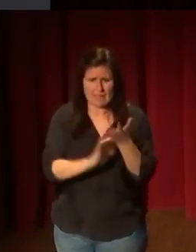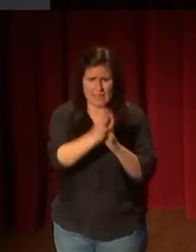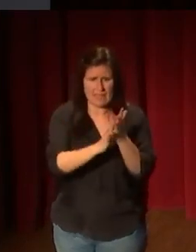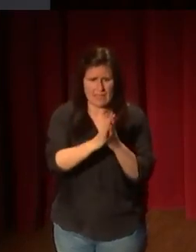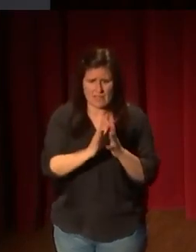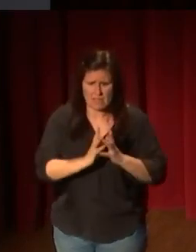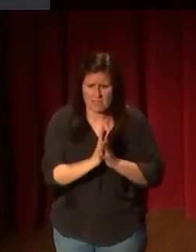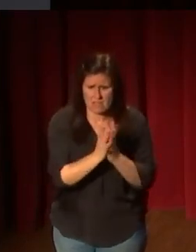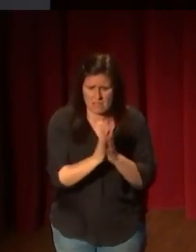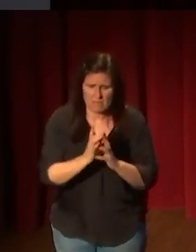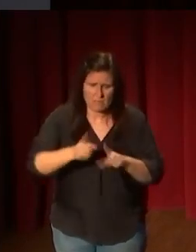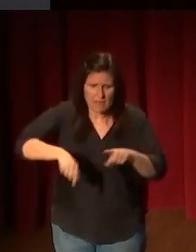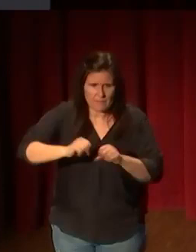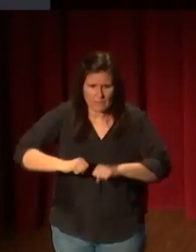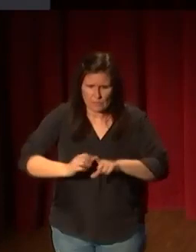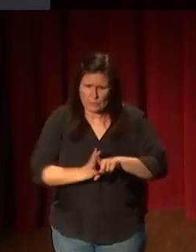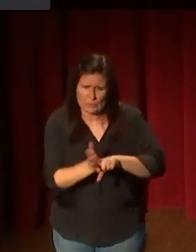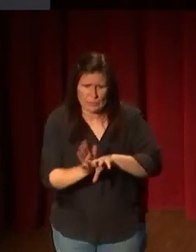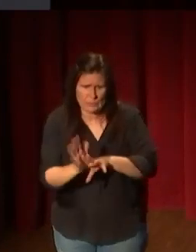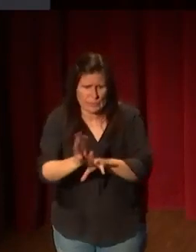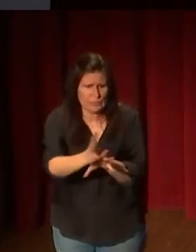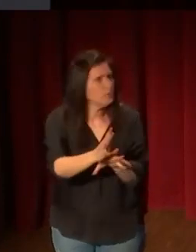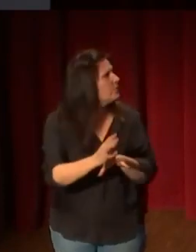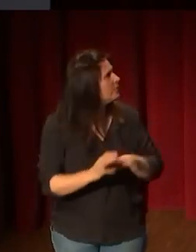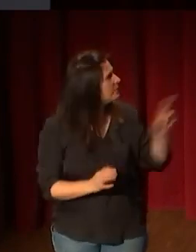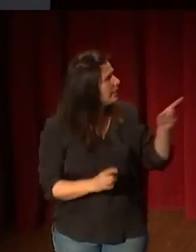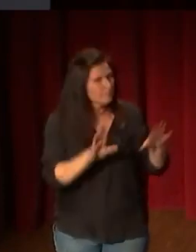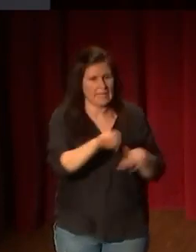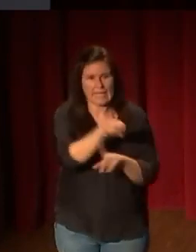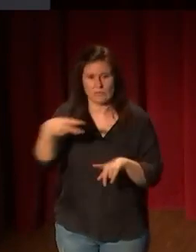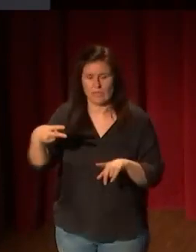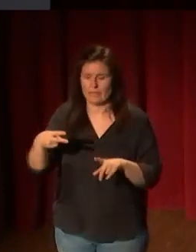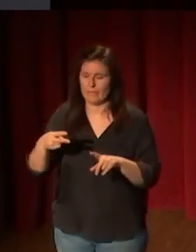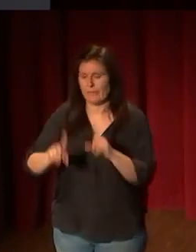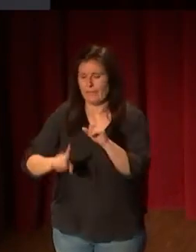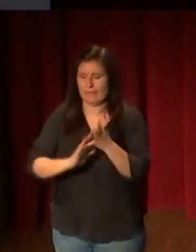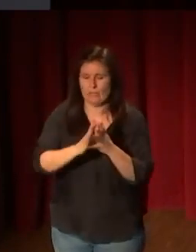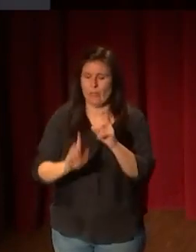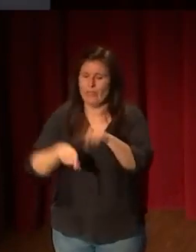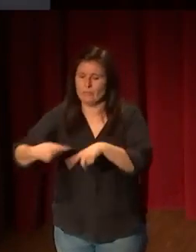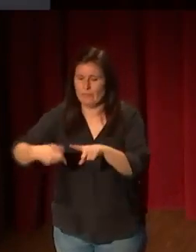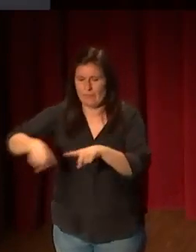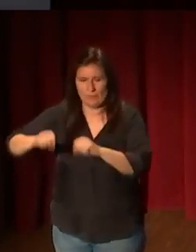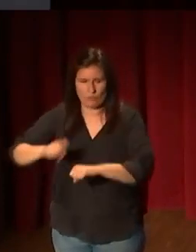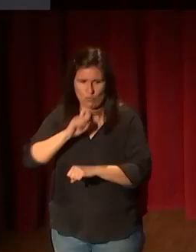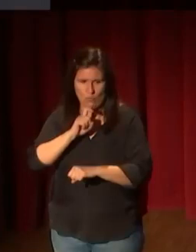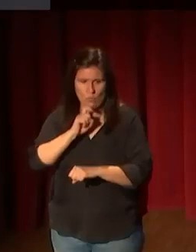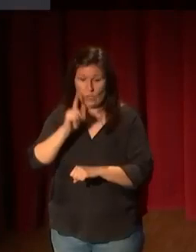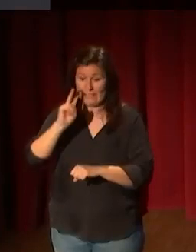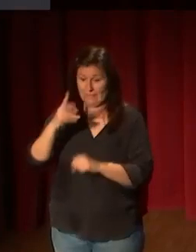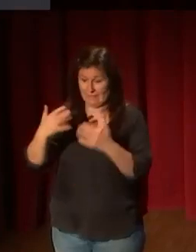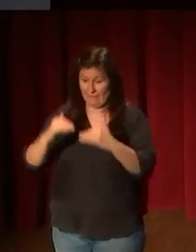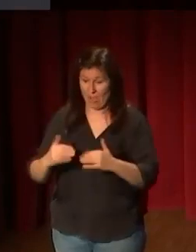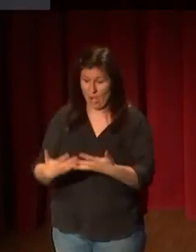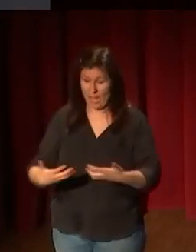devorando la plaza maior y este es el resultado de cómo quedó la plaza si pueden leer en la